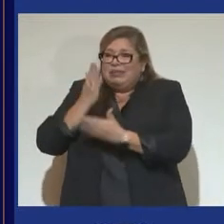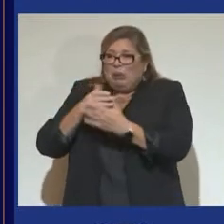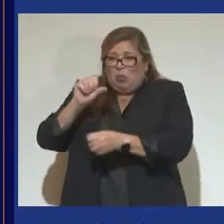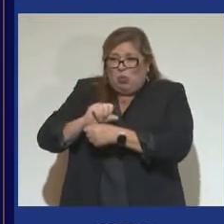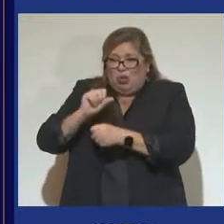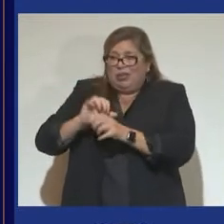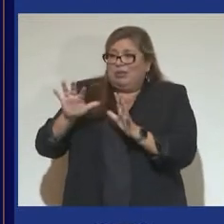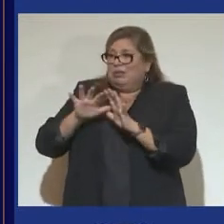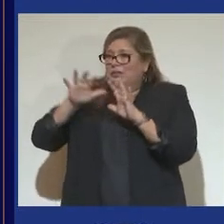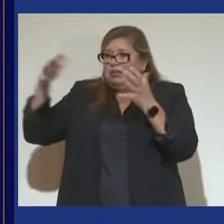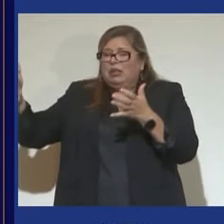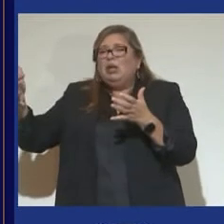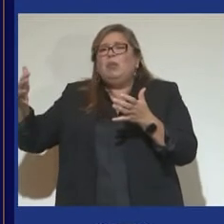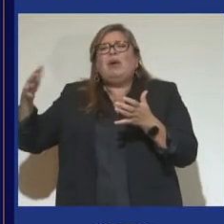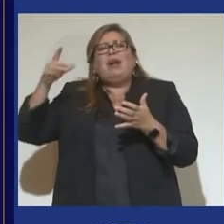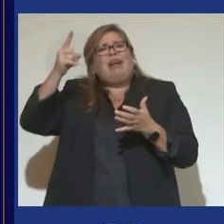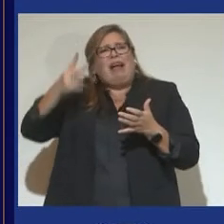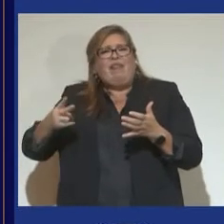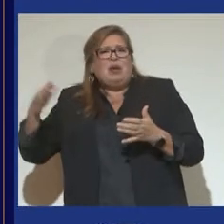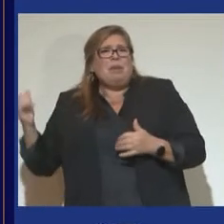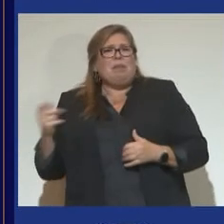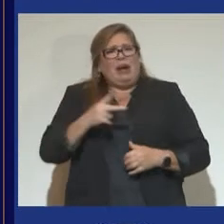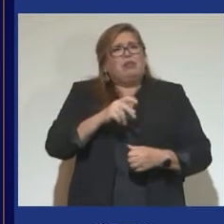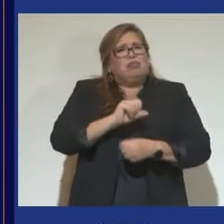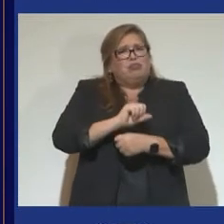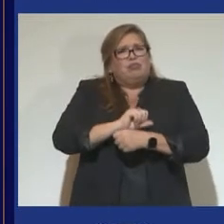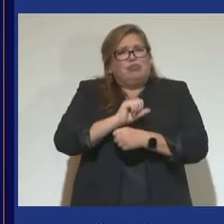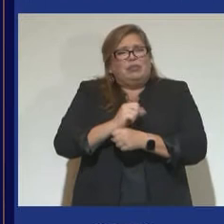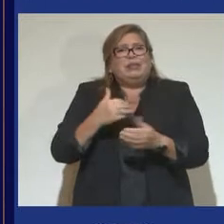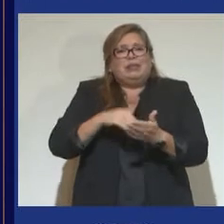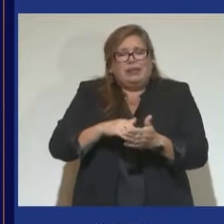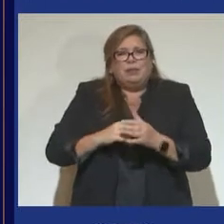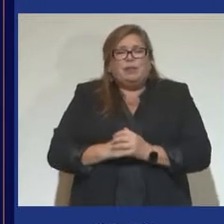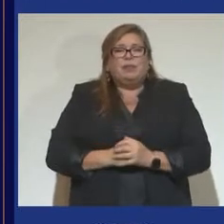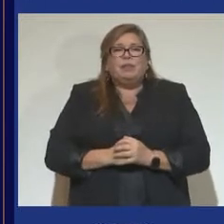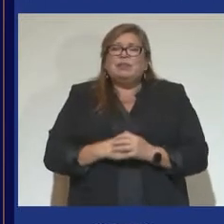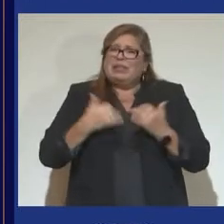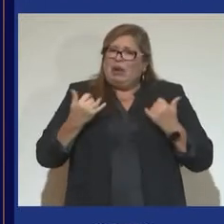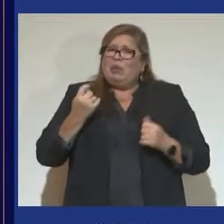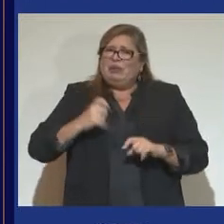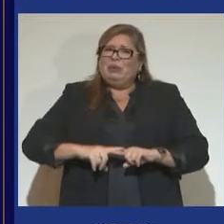aún pero el desempleo si ha bajado en la mitad estamos